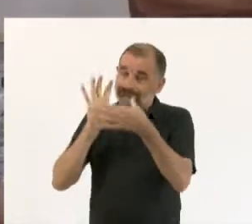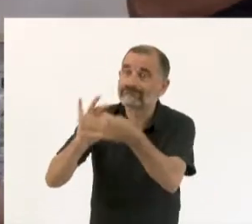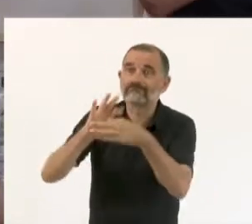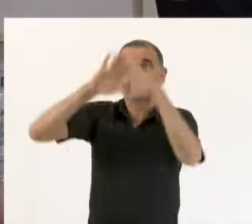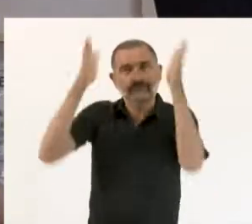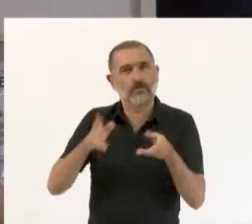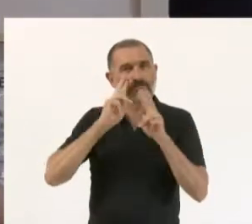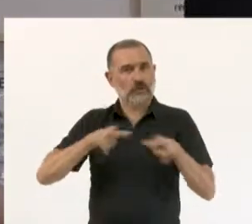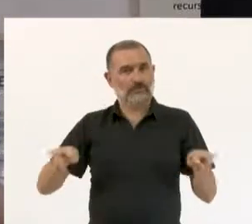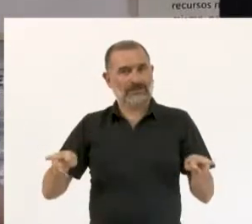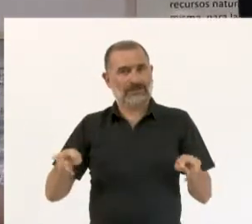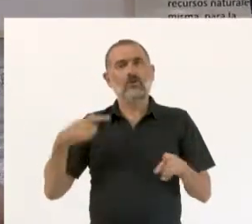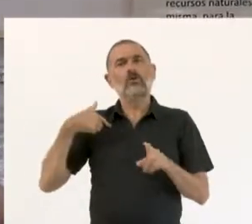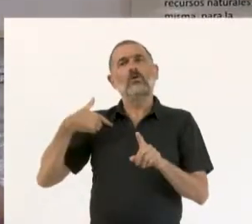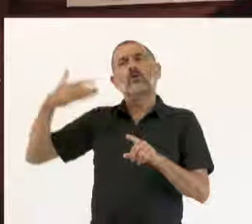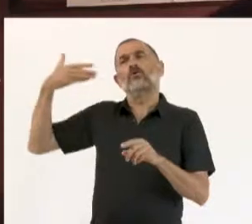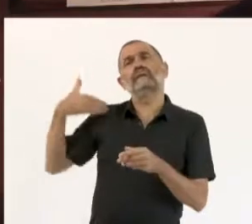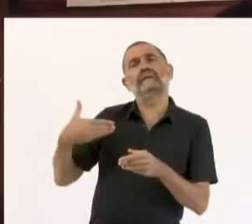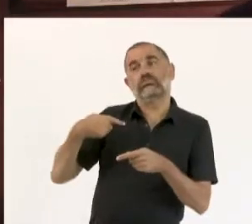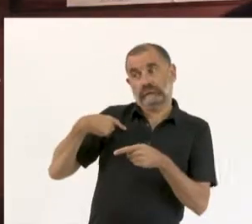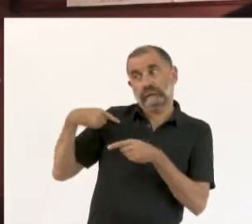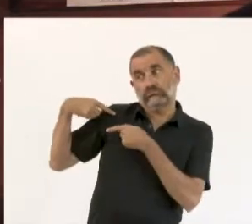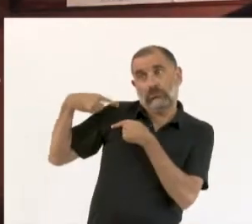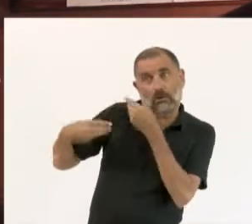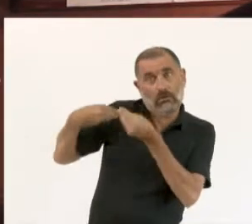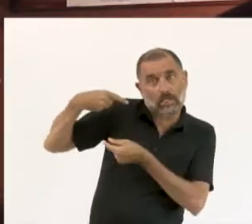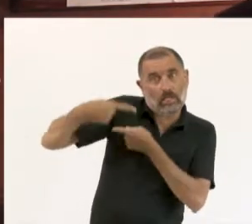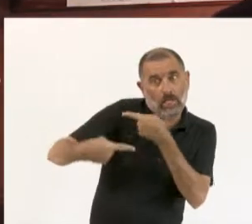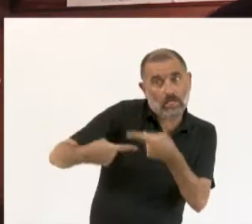En realidad, vinimos heredando todo lo que han hecho